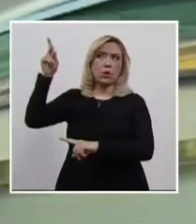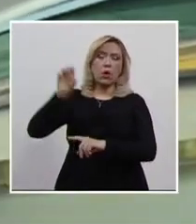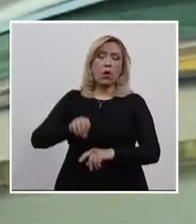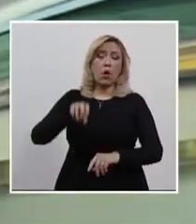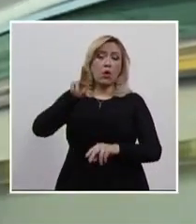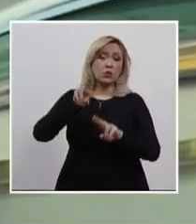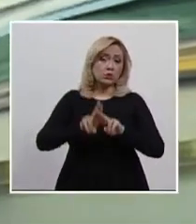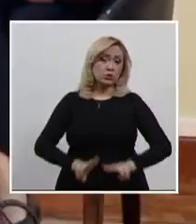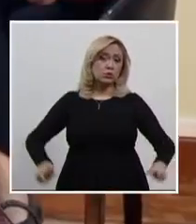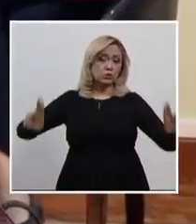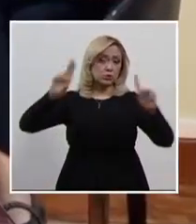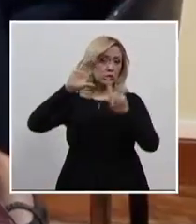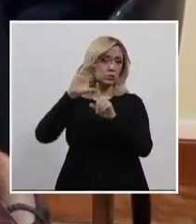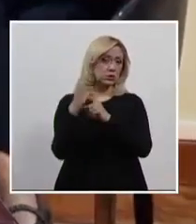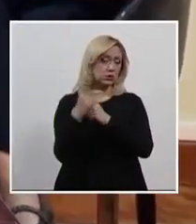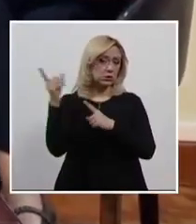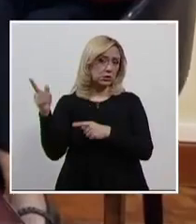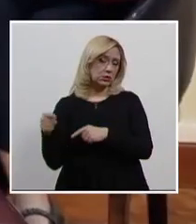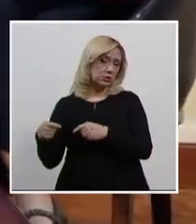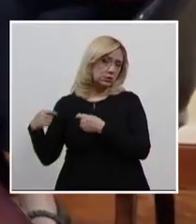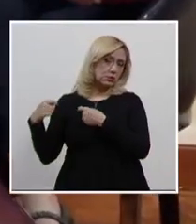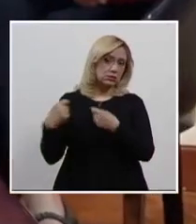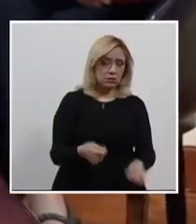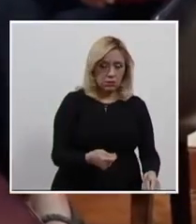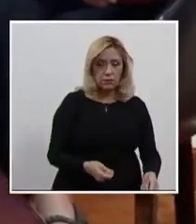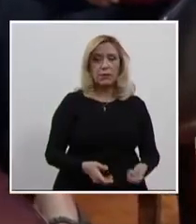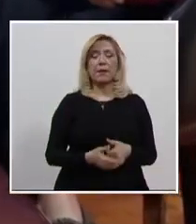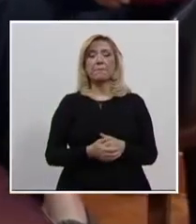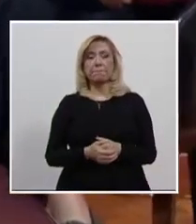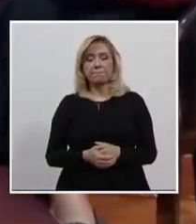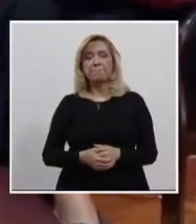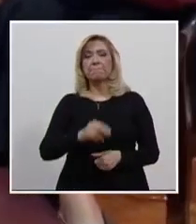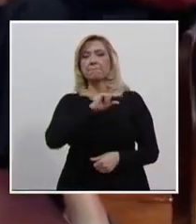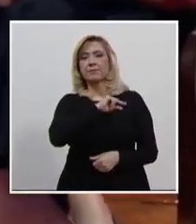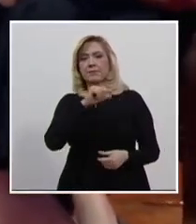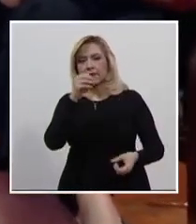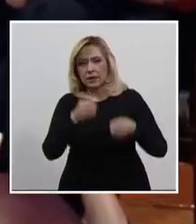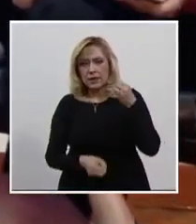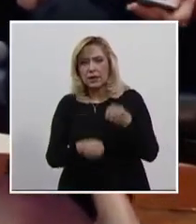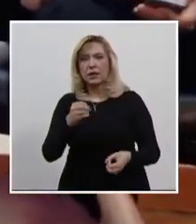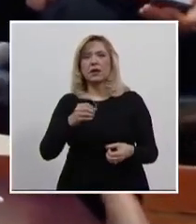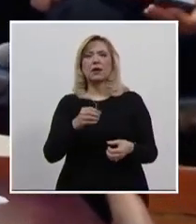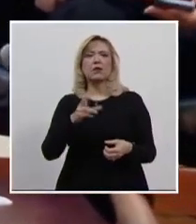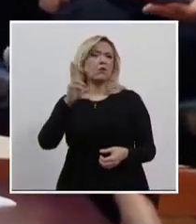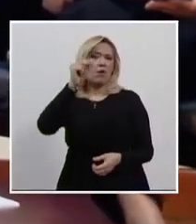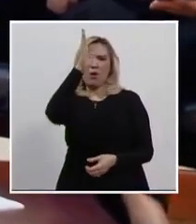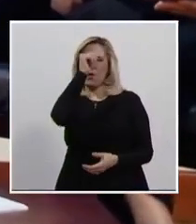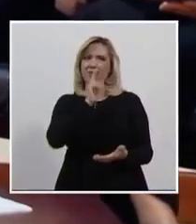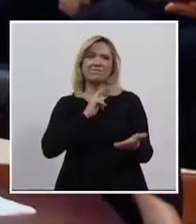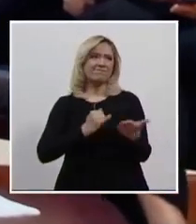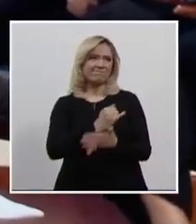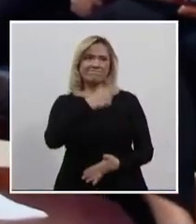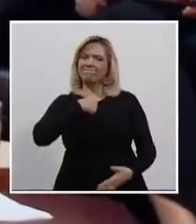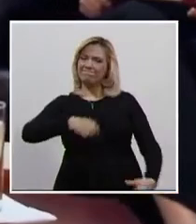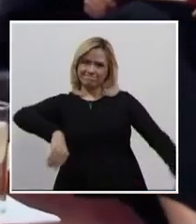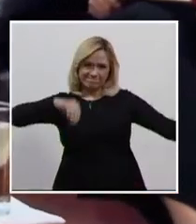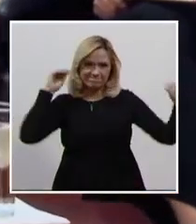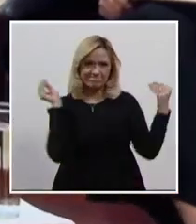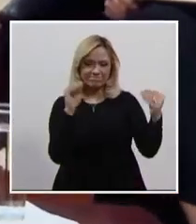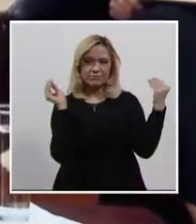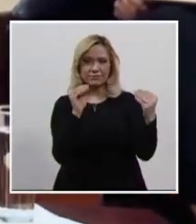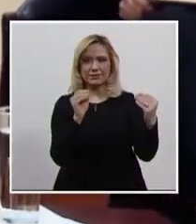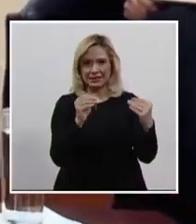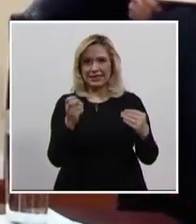En conferencia indicó que todos los juzgados de distrito, tribunales colegiados de apelación, son competentes para resolver amparo contra